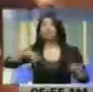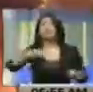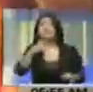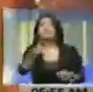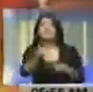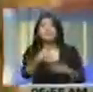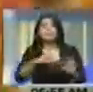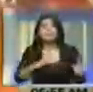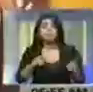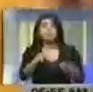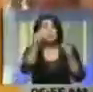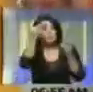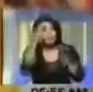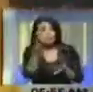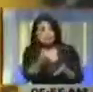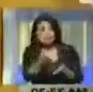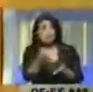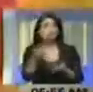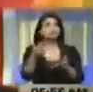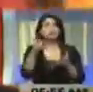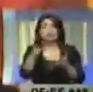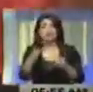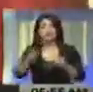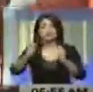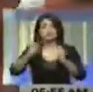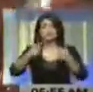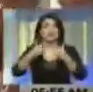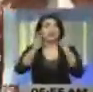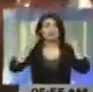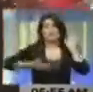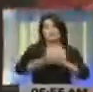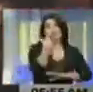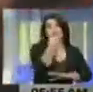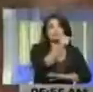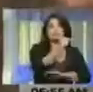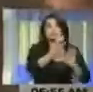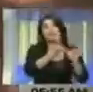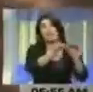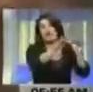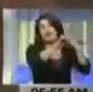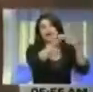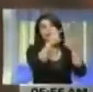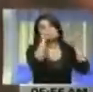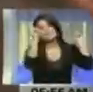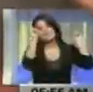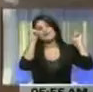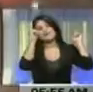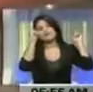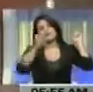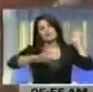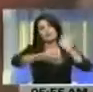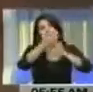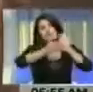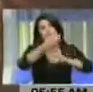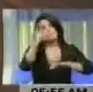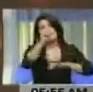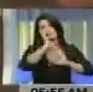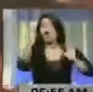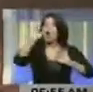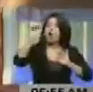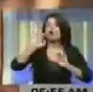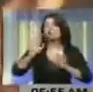si algún día me liberan de nuevo para volar libre otra vez por allí, o si aquí